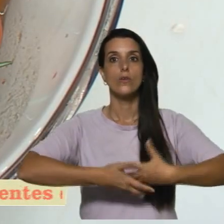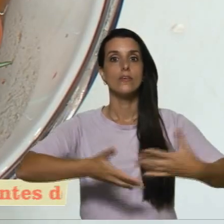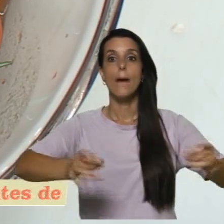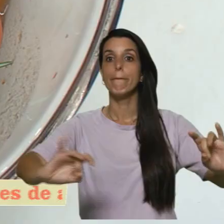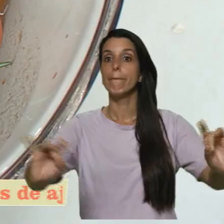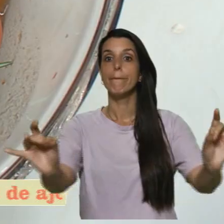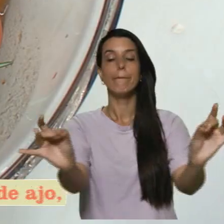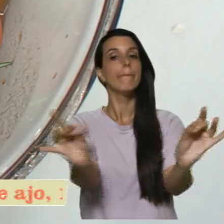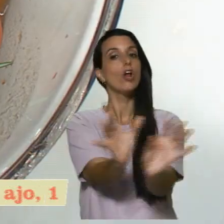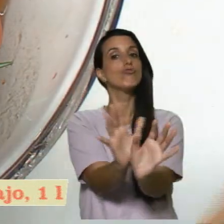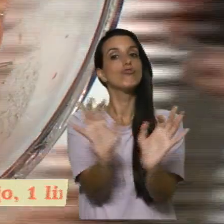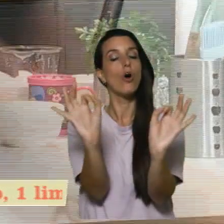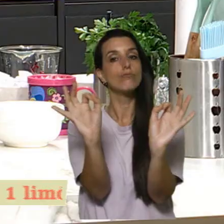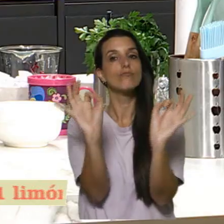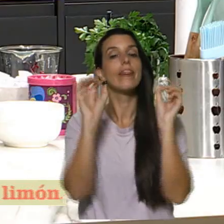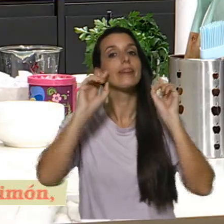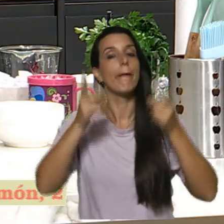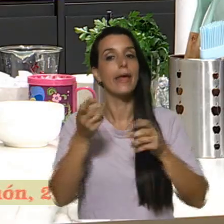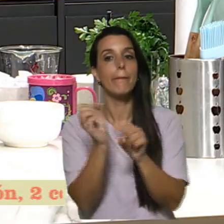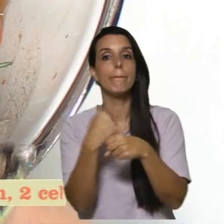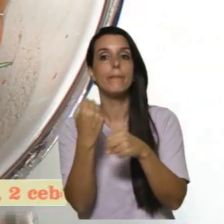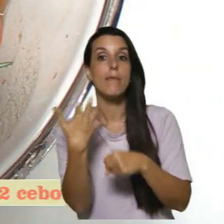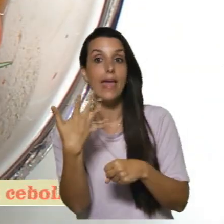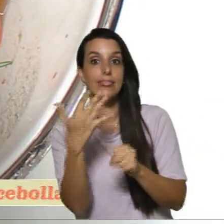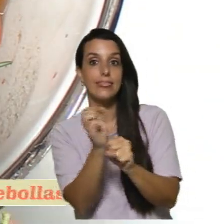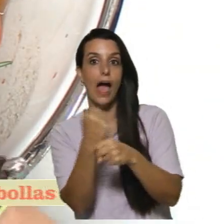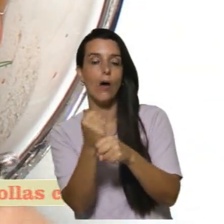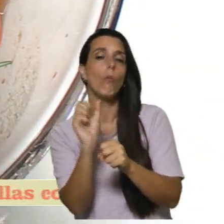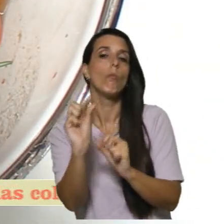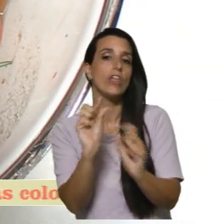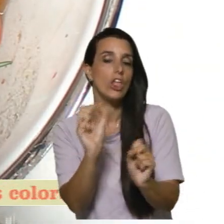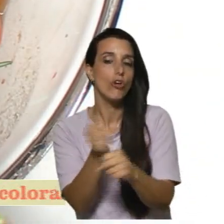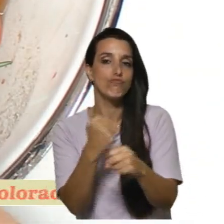tenemos. También le vas a agregar un poquito de pimienta.